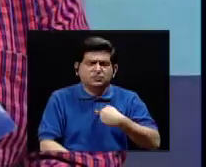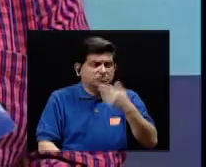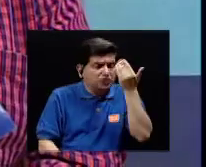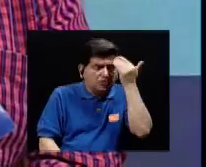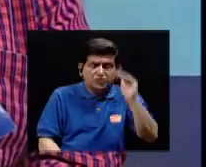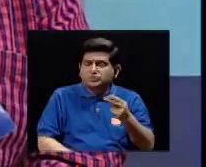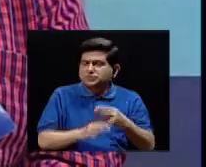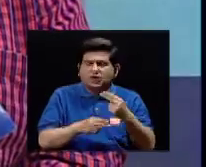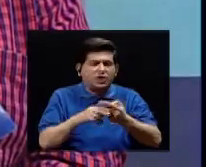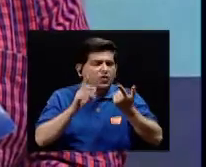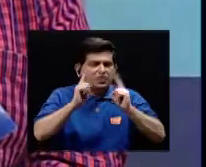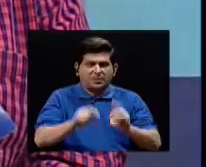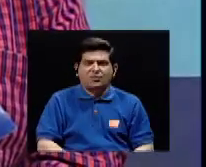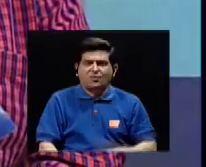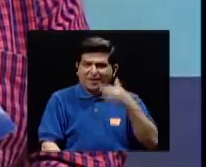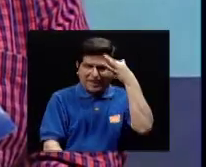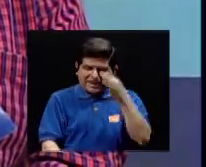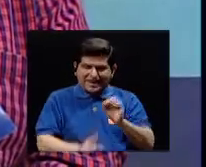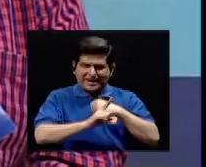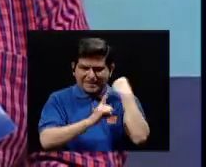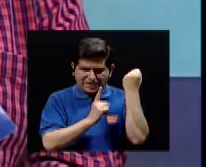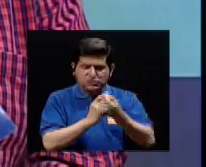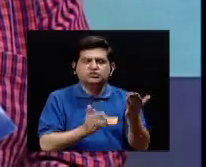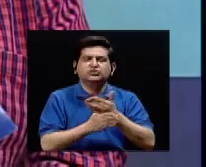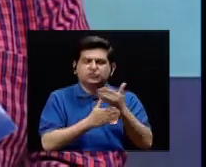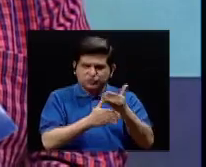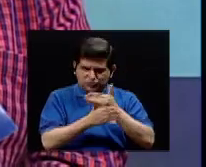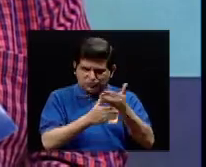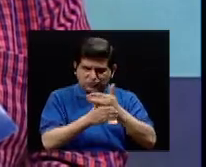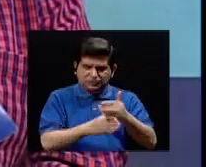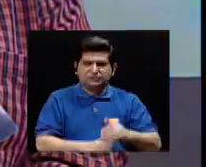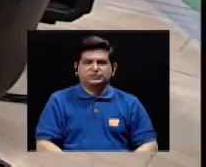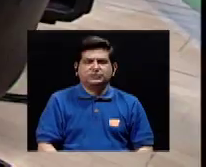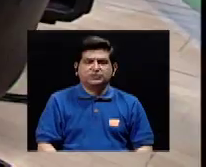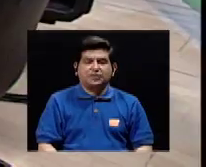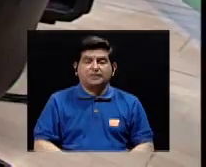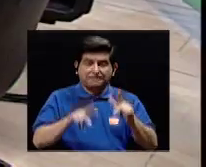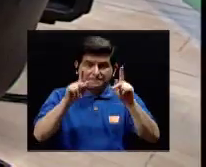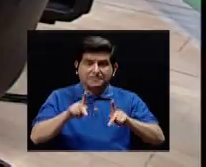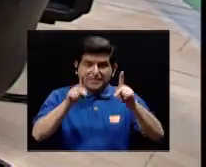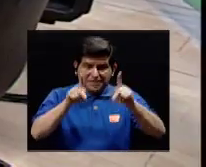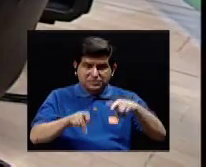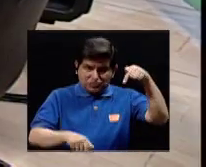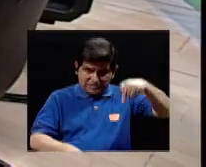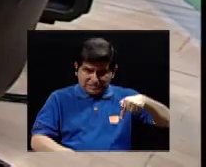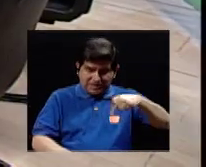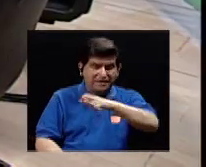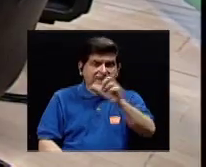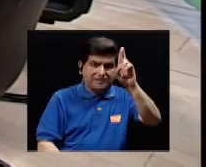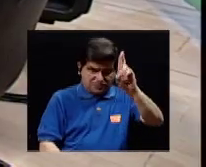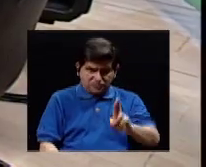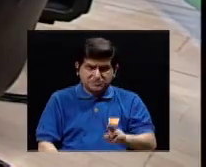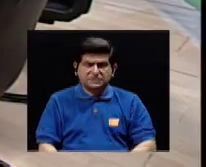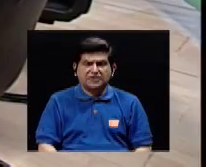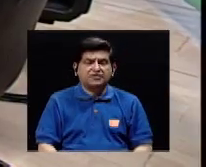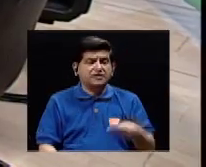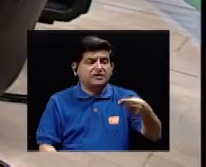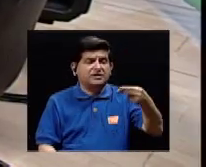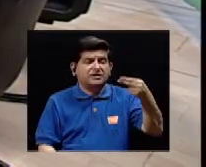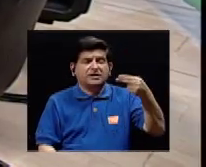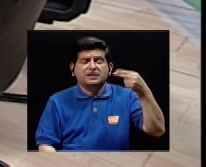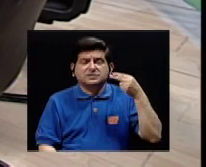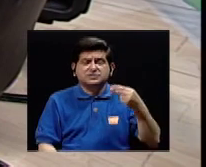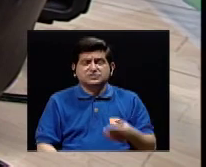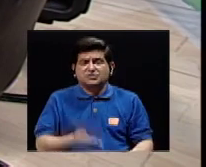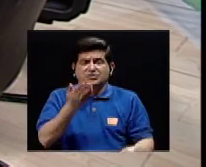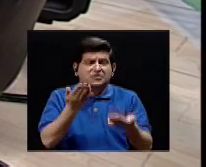que yo no sé cómo se llaman, que creo que es una de las cuestiones que compartimos las y los costarricenses, sí, que como que la historia nos